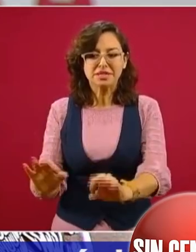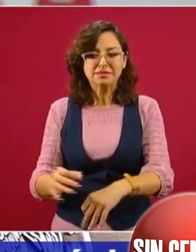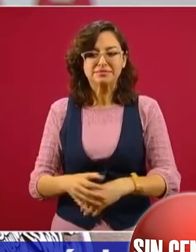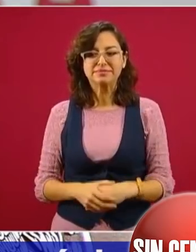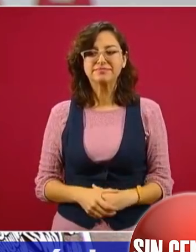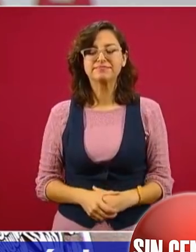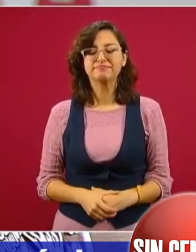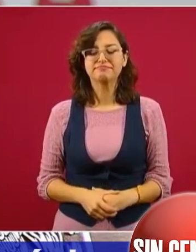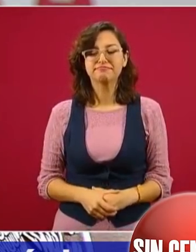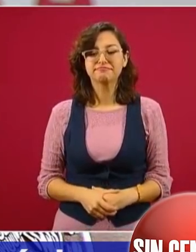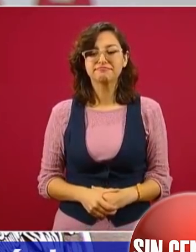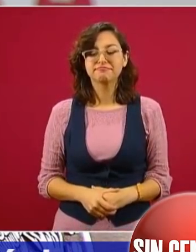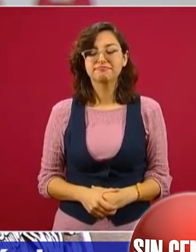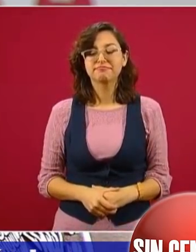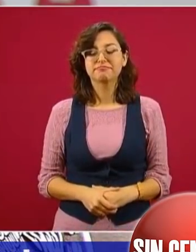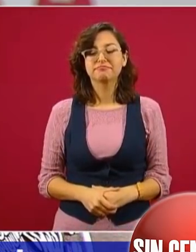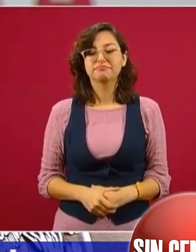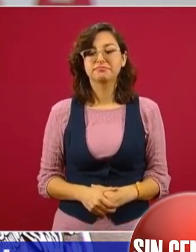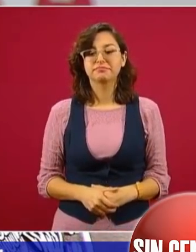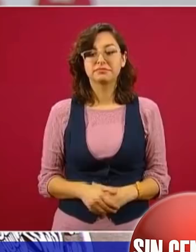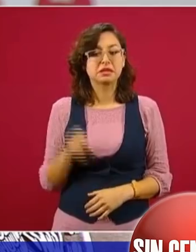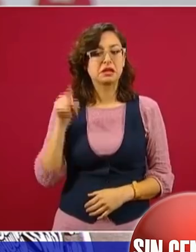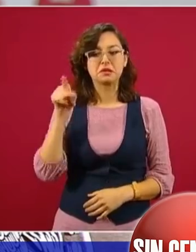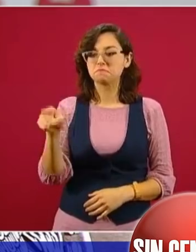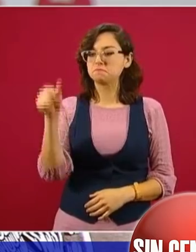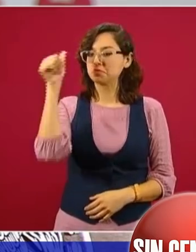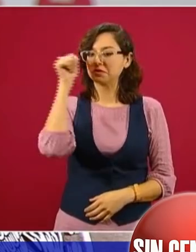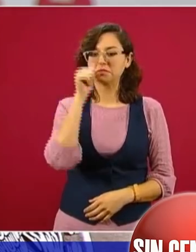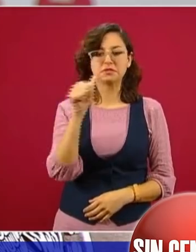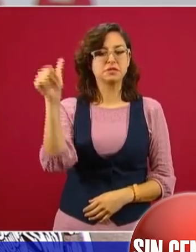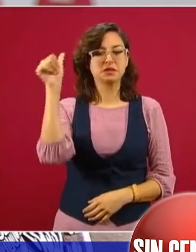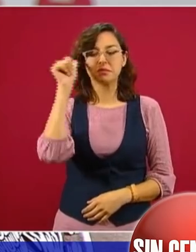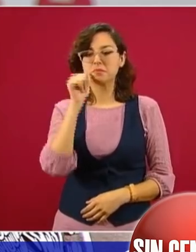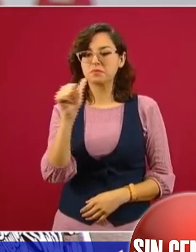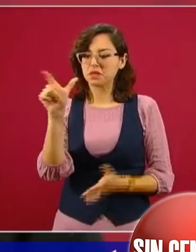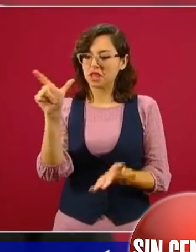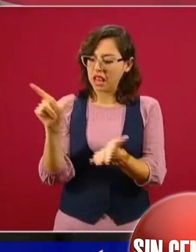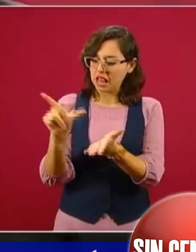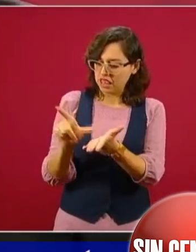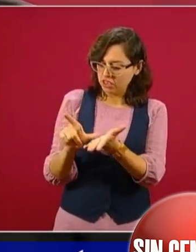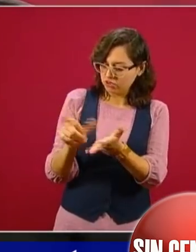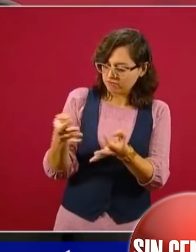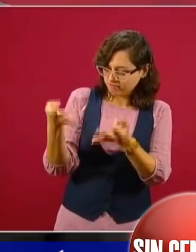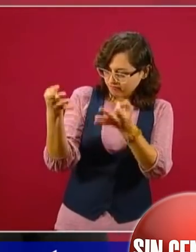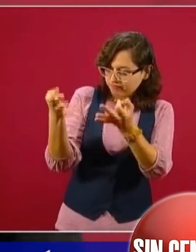porque ahí desde el principio se daban litros de a litros